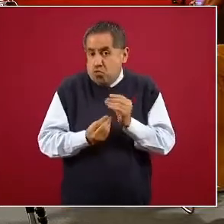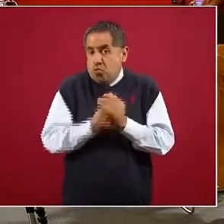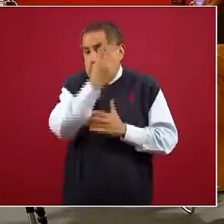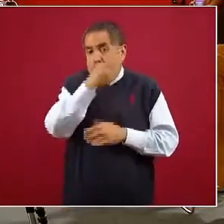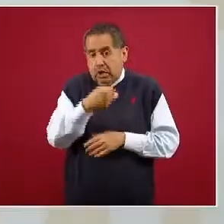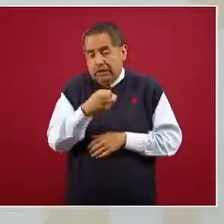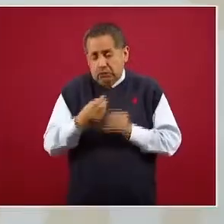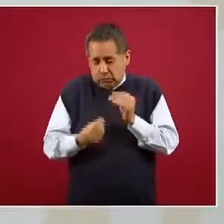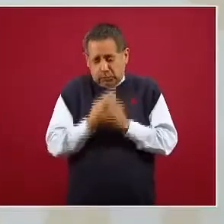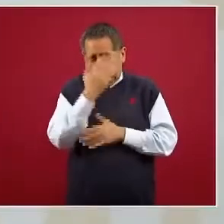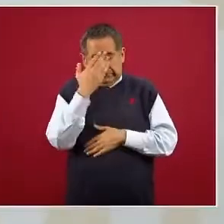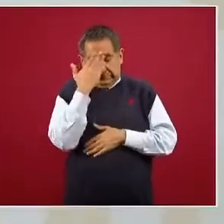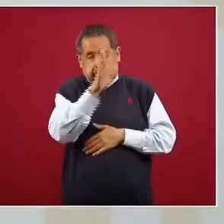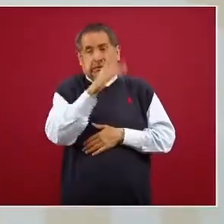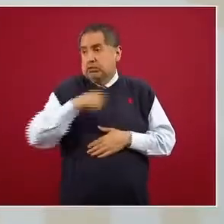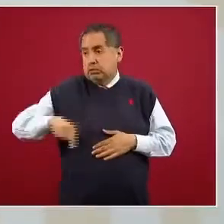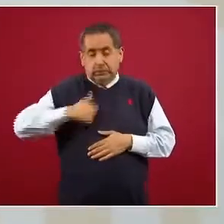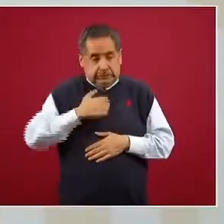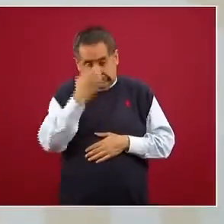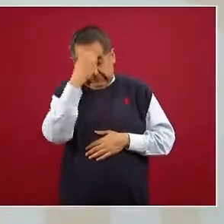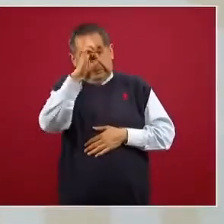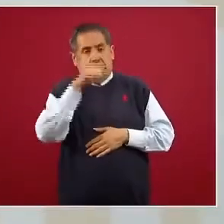la especie humana.